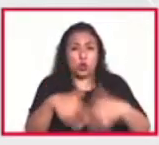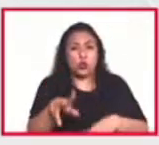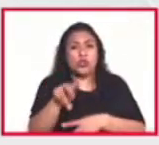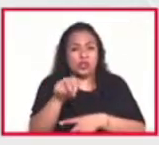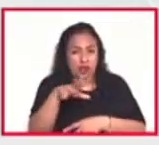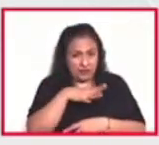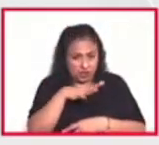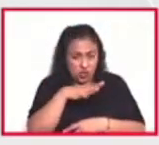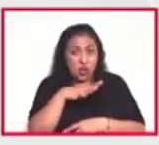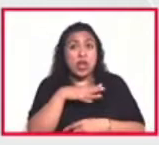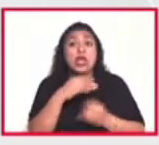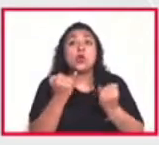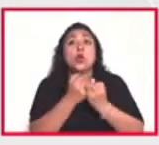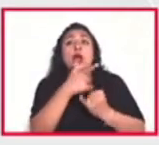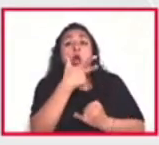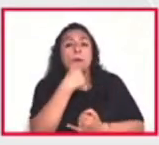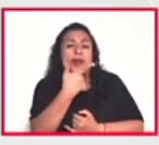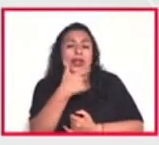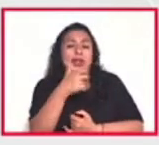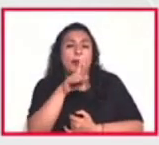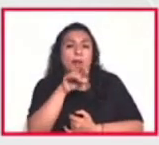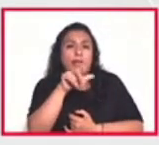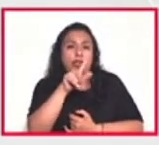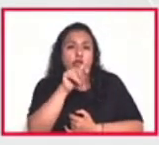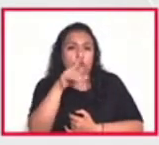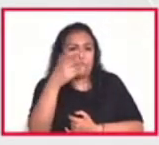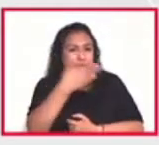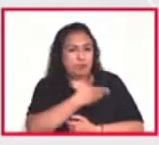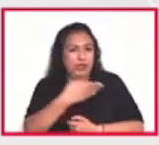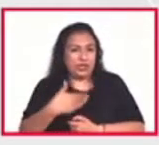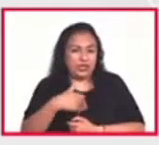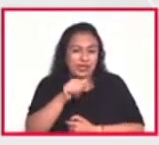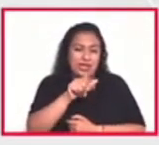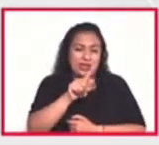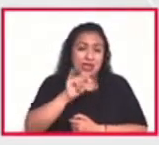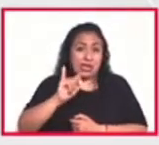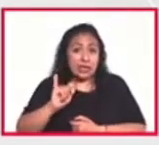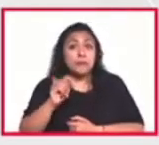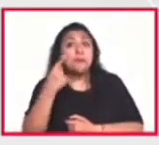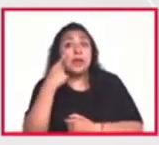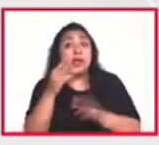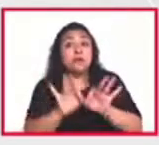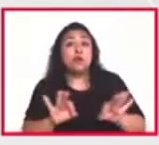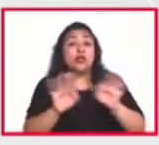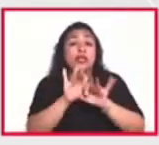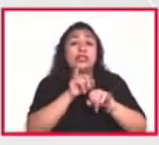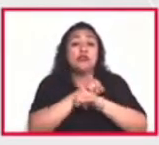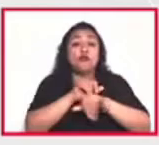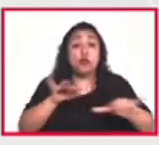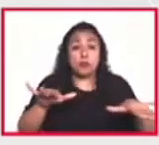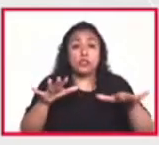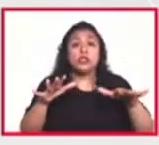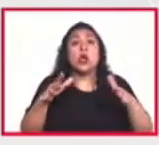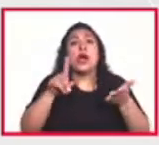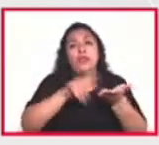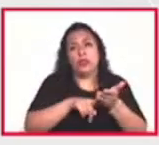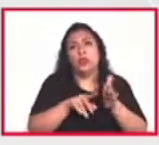su parte, Gabriel Torres Espinosa, presidente de ATEI, señaló la importancia de la información fundada en la